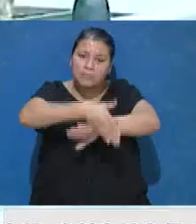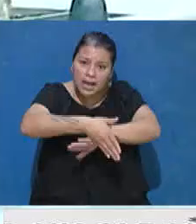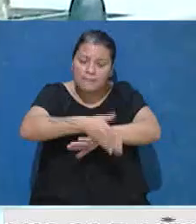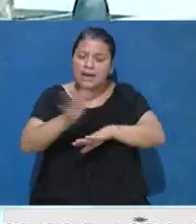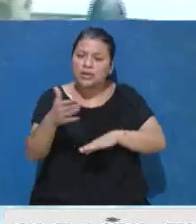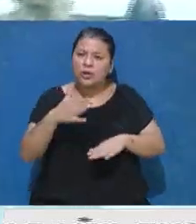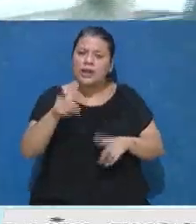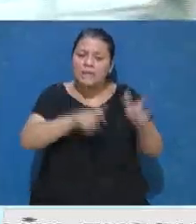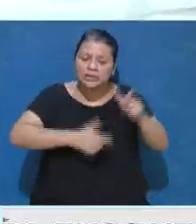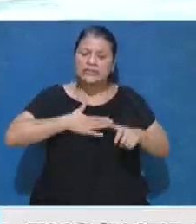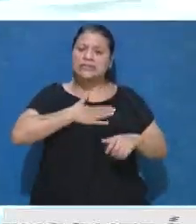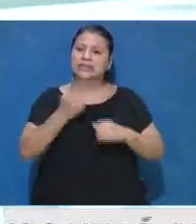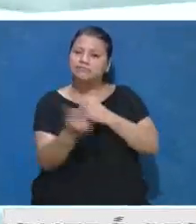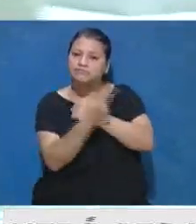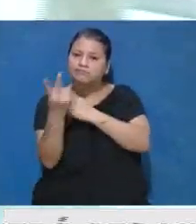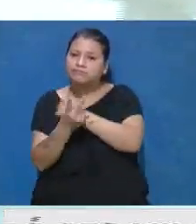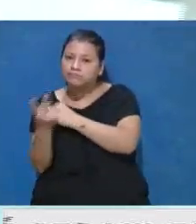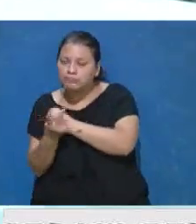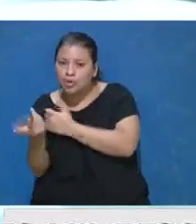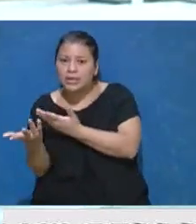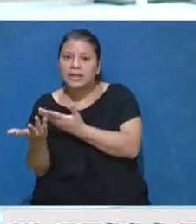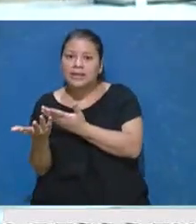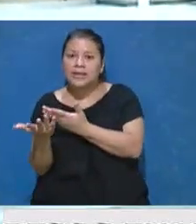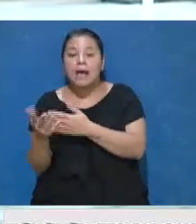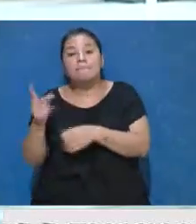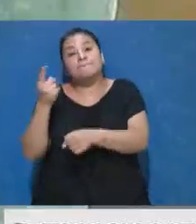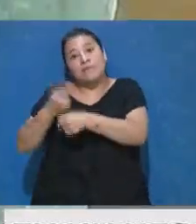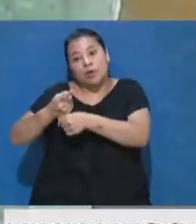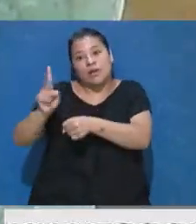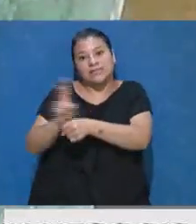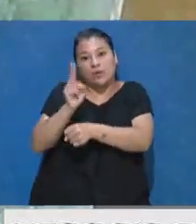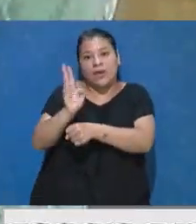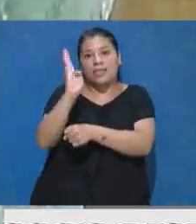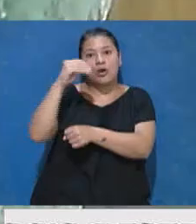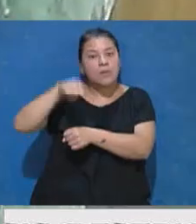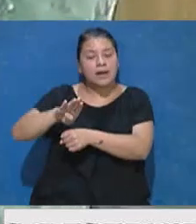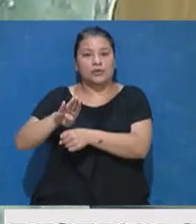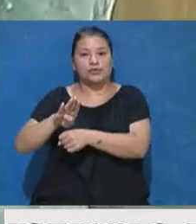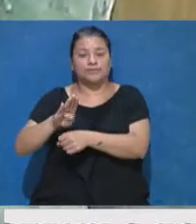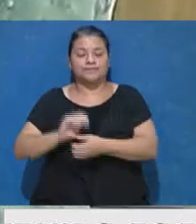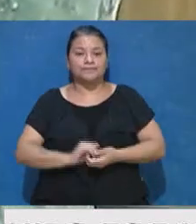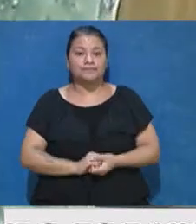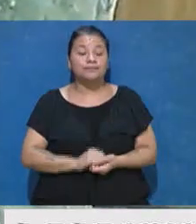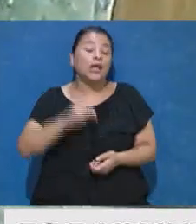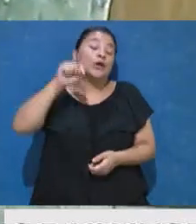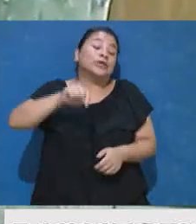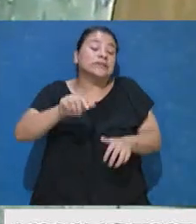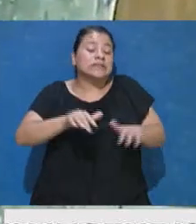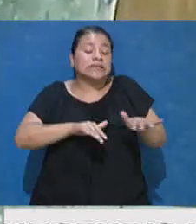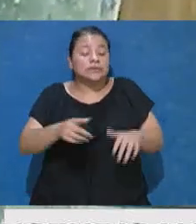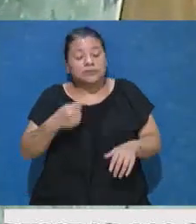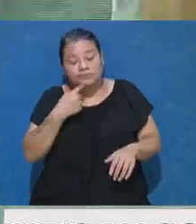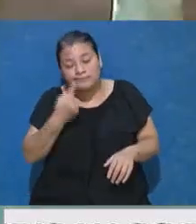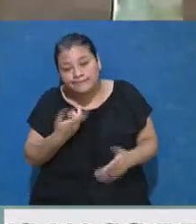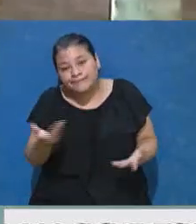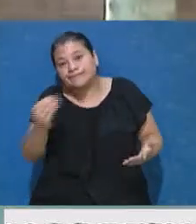protegidos primeramente por la seguridad que proveen los bancos y esto cada vez ha sido menor y hoy tenemos estas situaciones que hoy